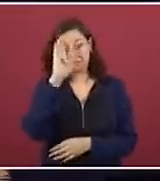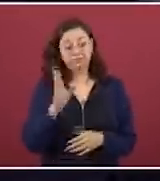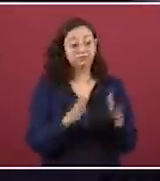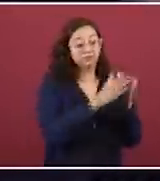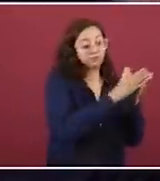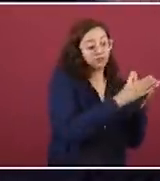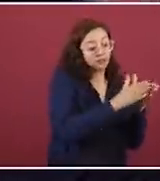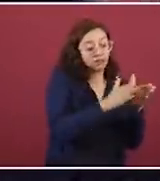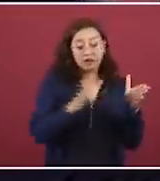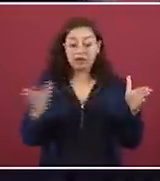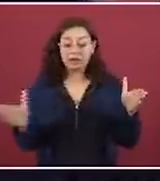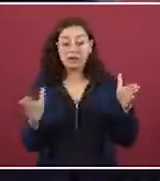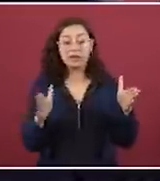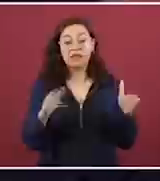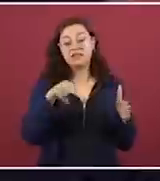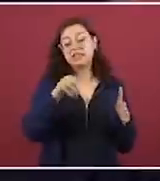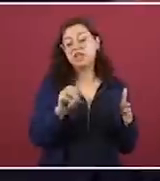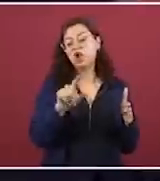Neoporfirismo.